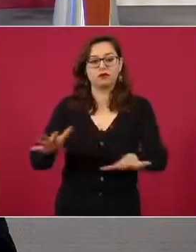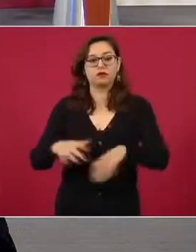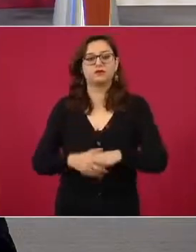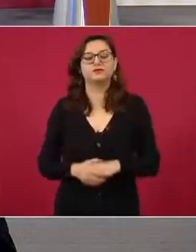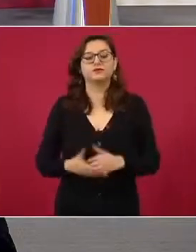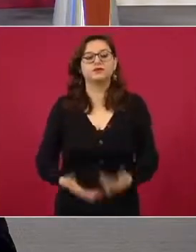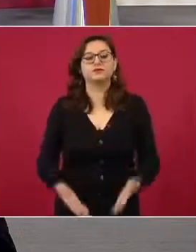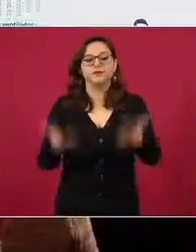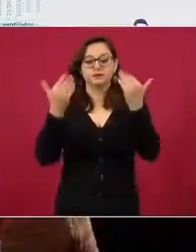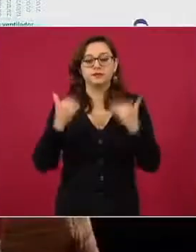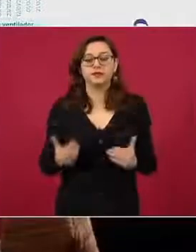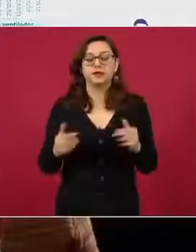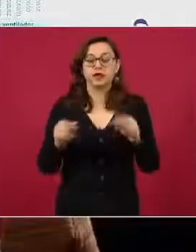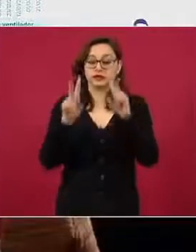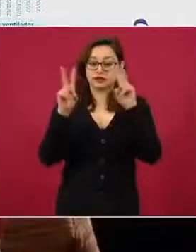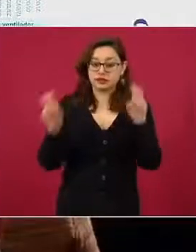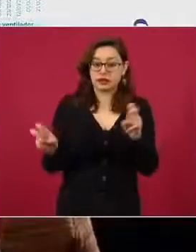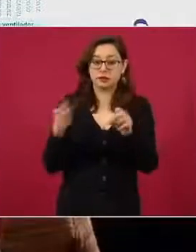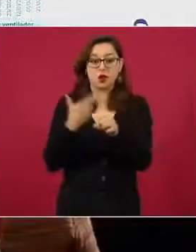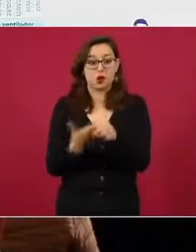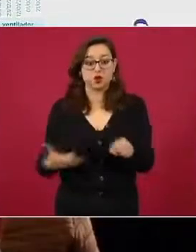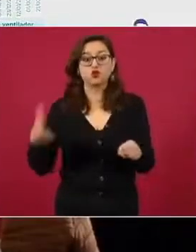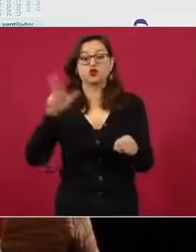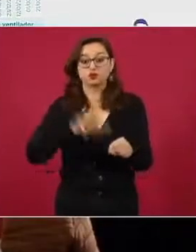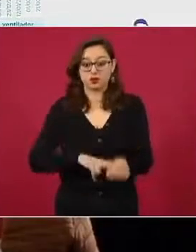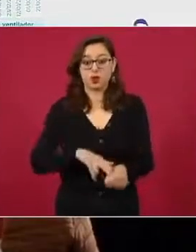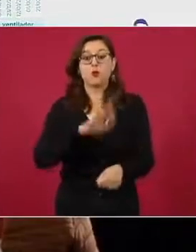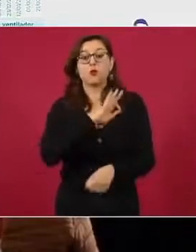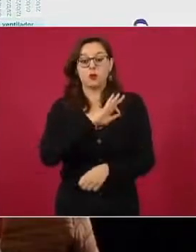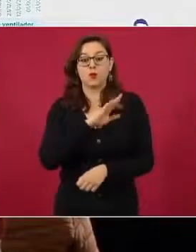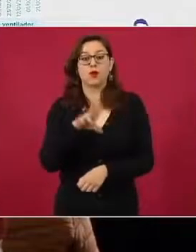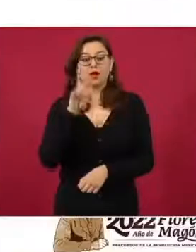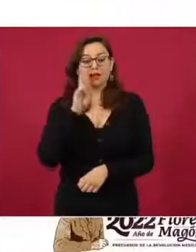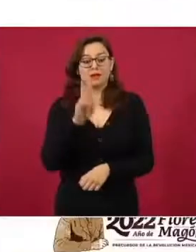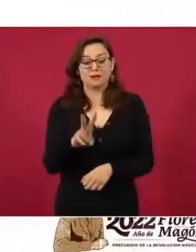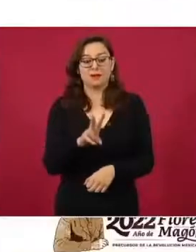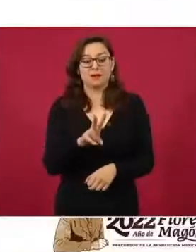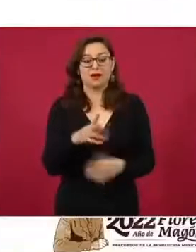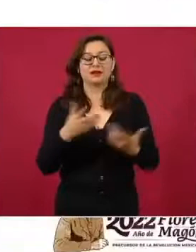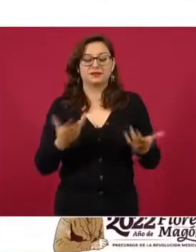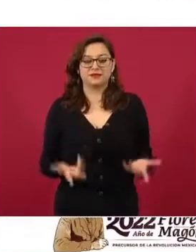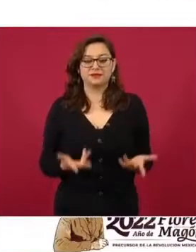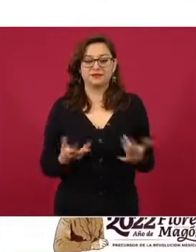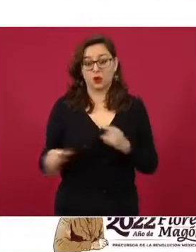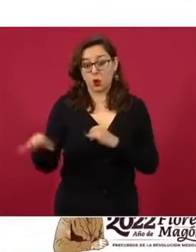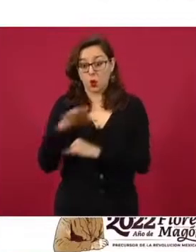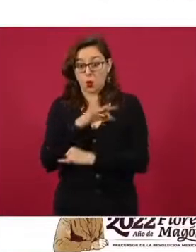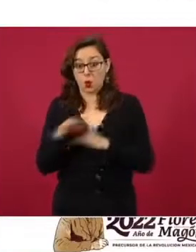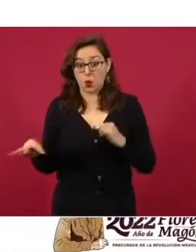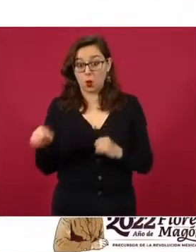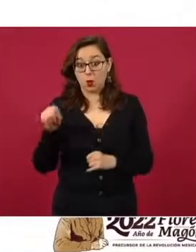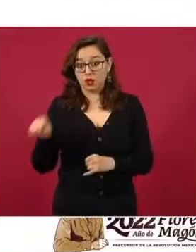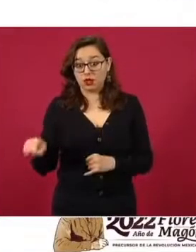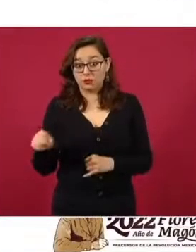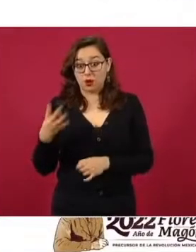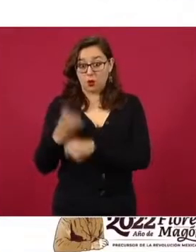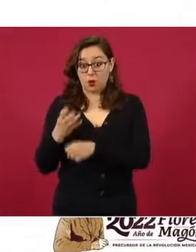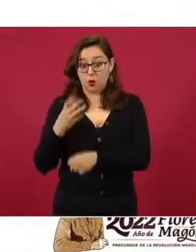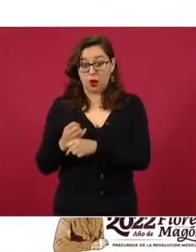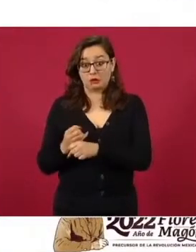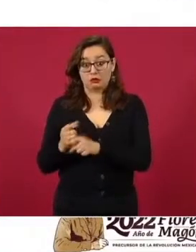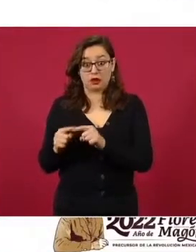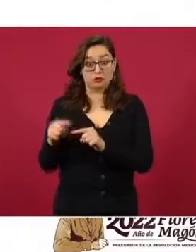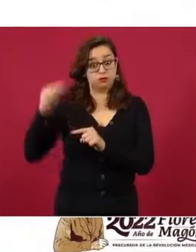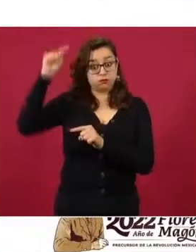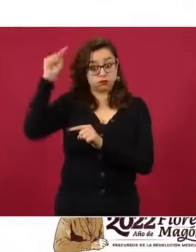Aquí vemos la hospitalización, vean ustedes cómo el patrón es muy diferente, en vez de que la última curva sea la más grande, es la